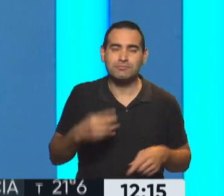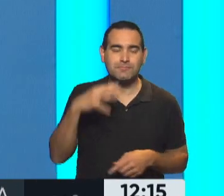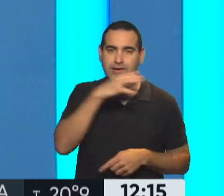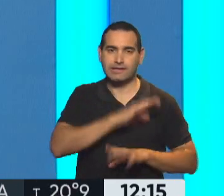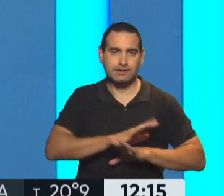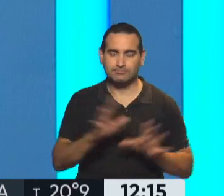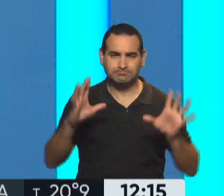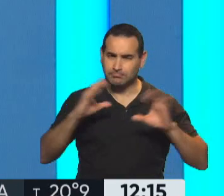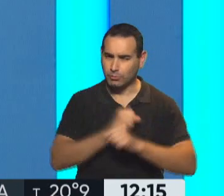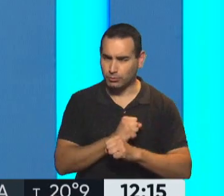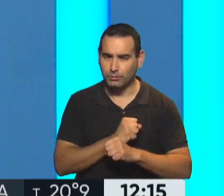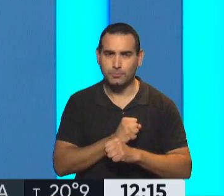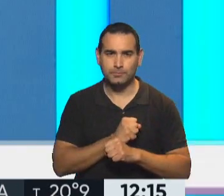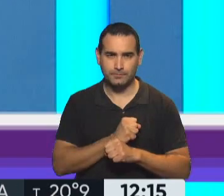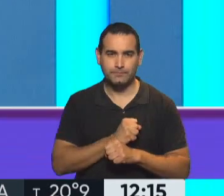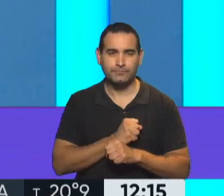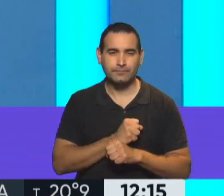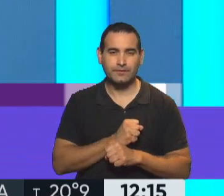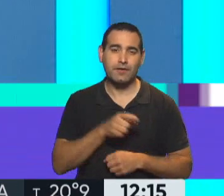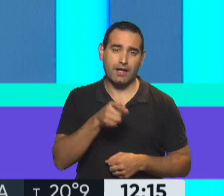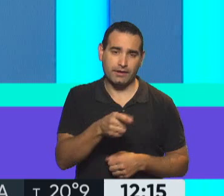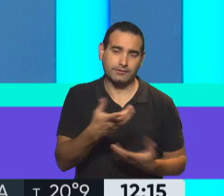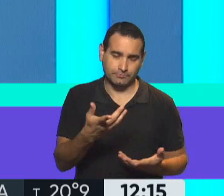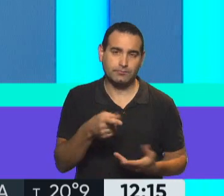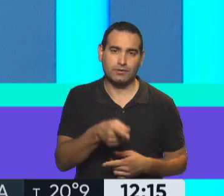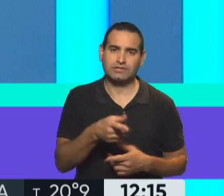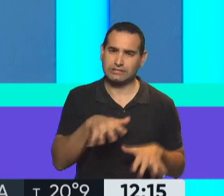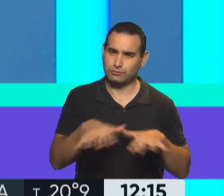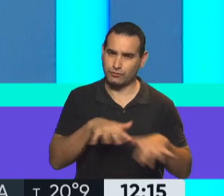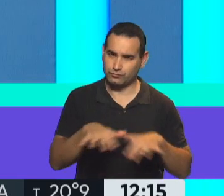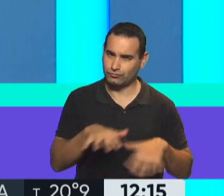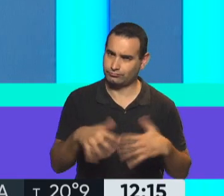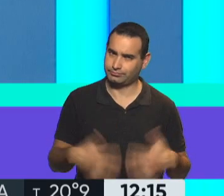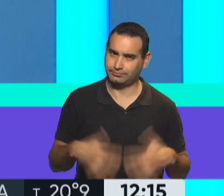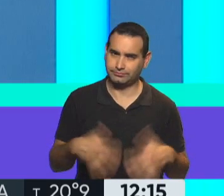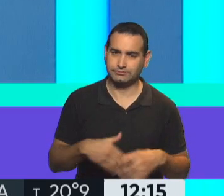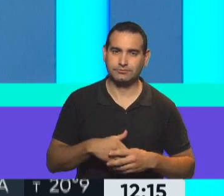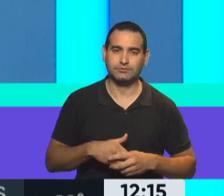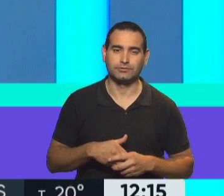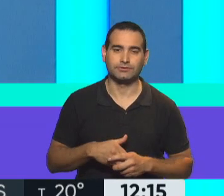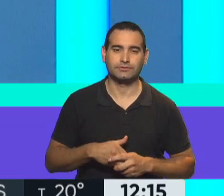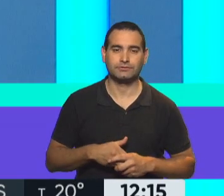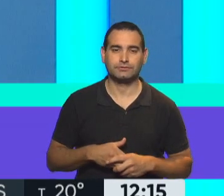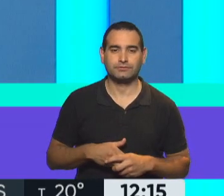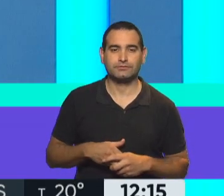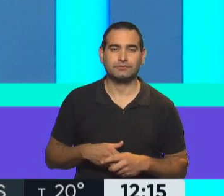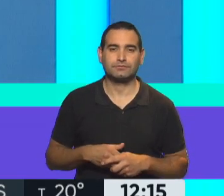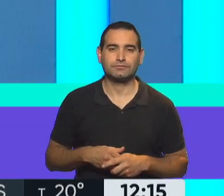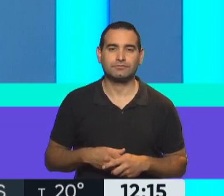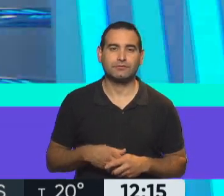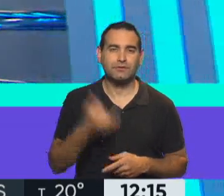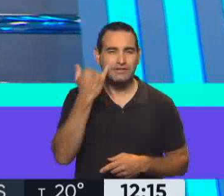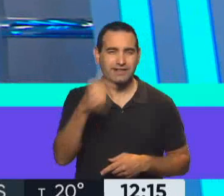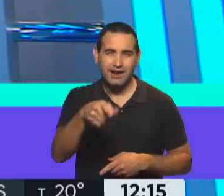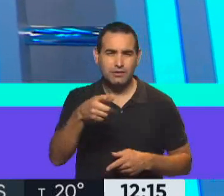sólo lo que es esto que fue el detonante de una situación que es el mejor dicho en el resultado más que detonante el resultado de una